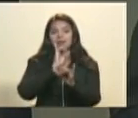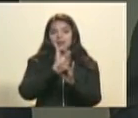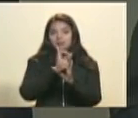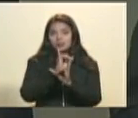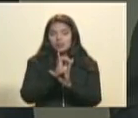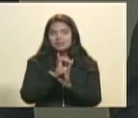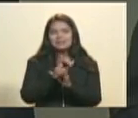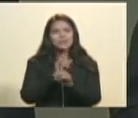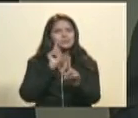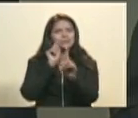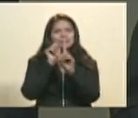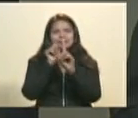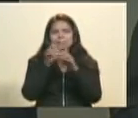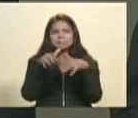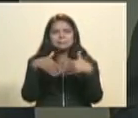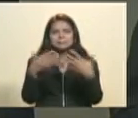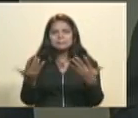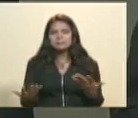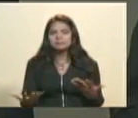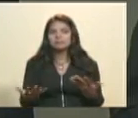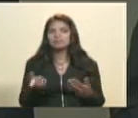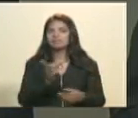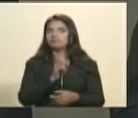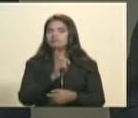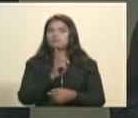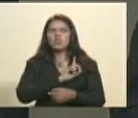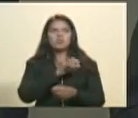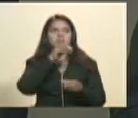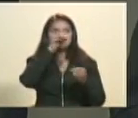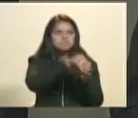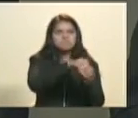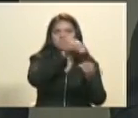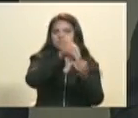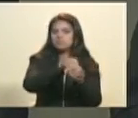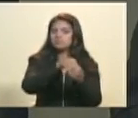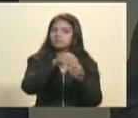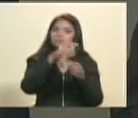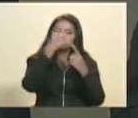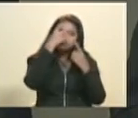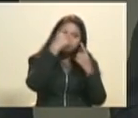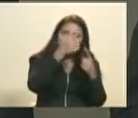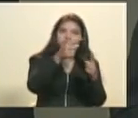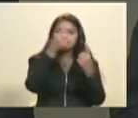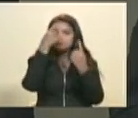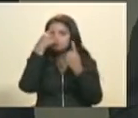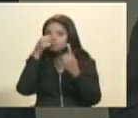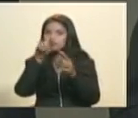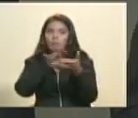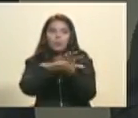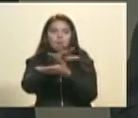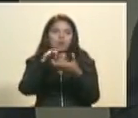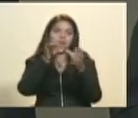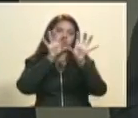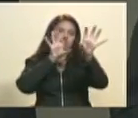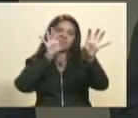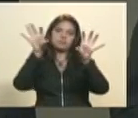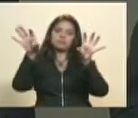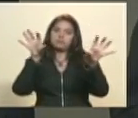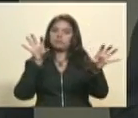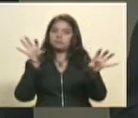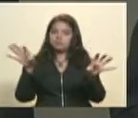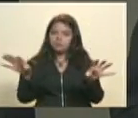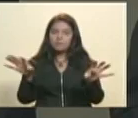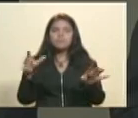cuyo norte es la no intromisión en los asuntos internos de las naciones.